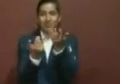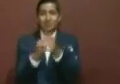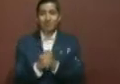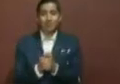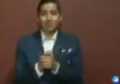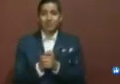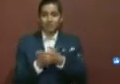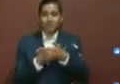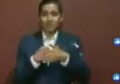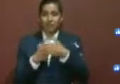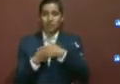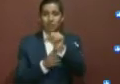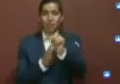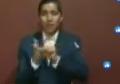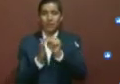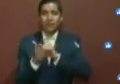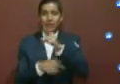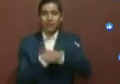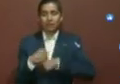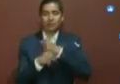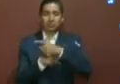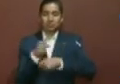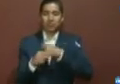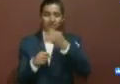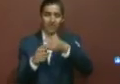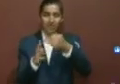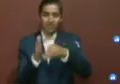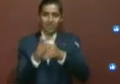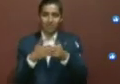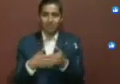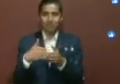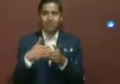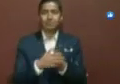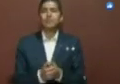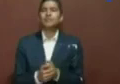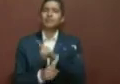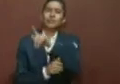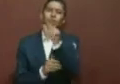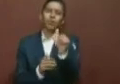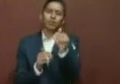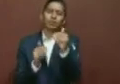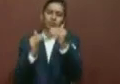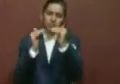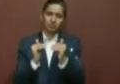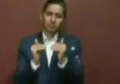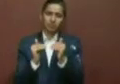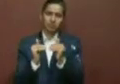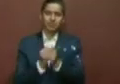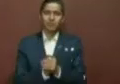en los meses y años que faltan aún. Luego, el tema